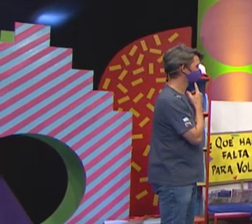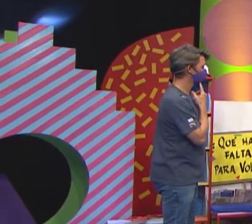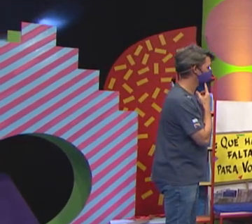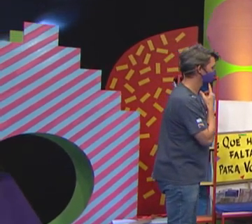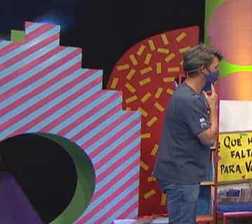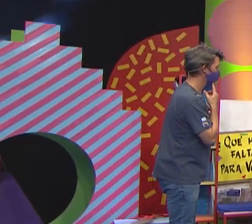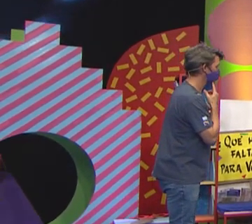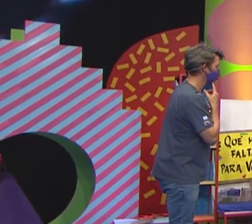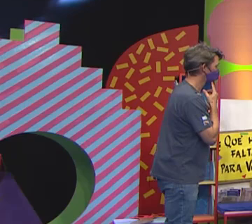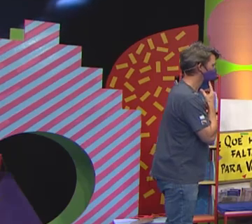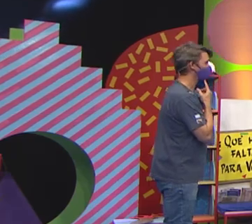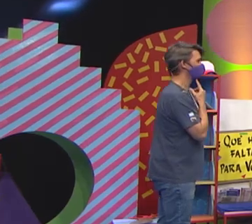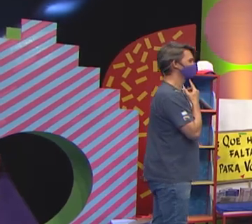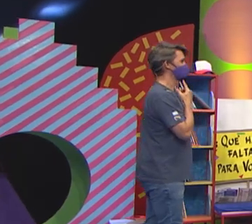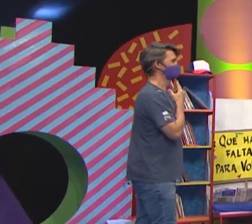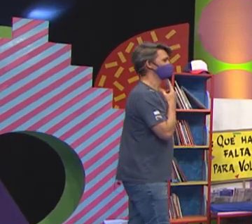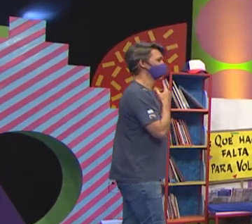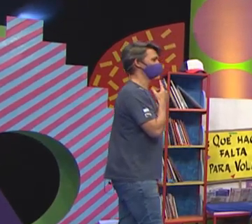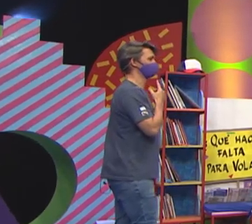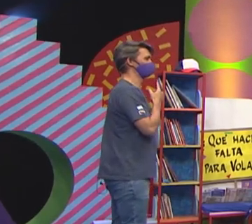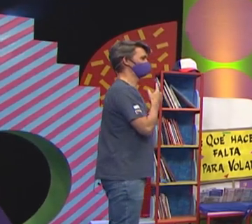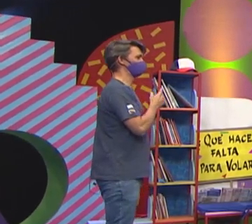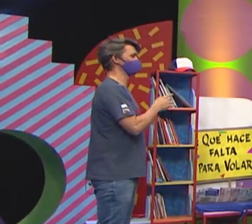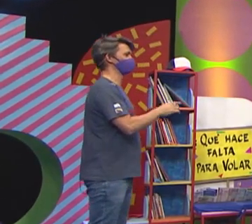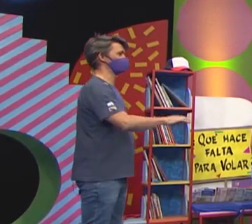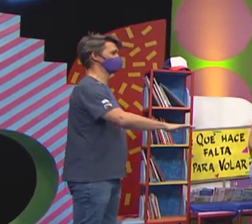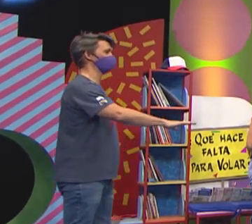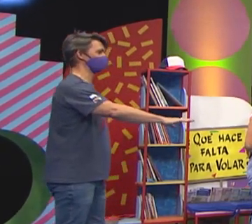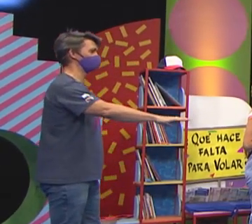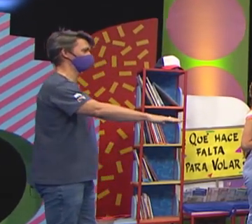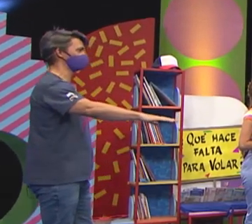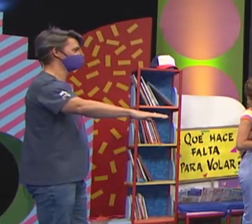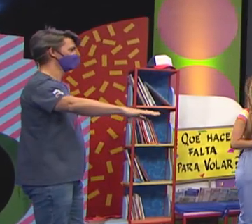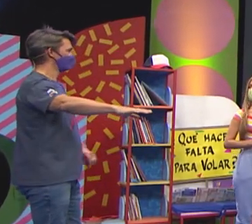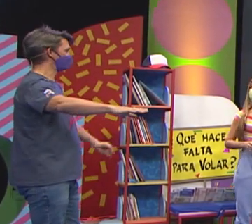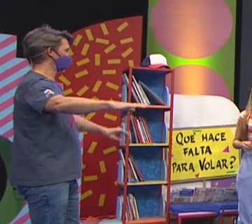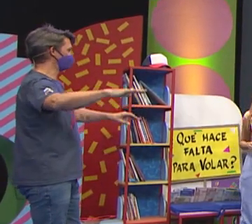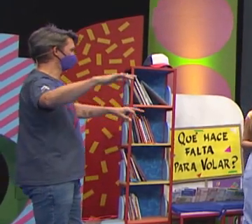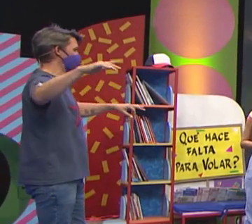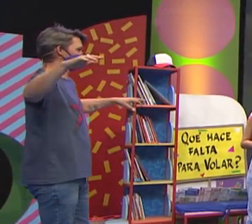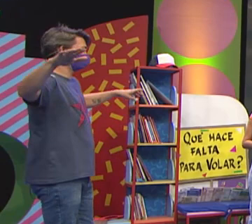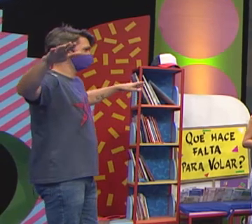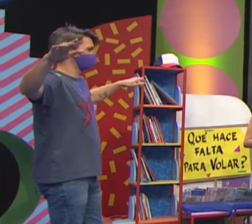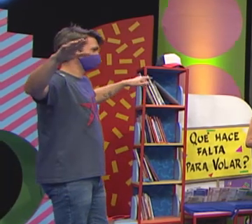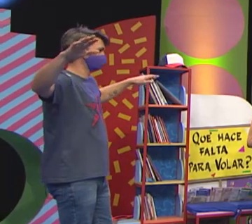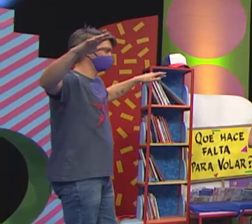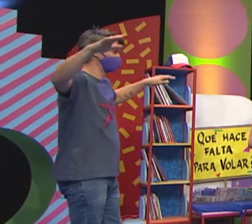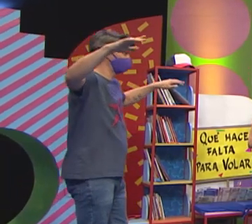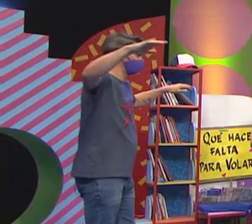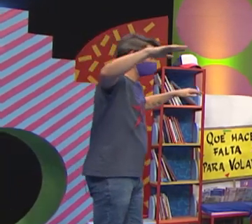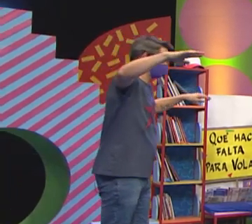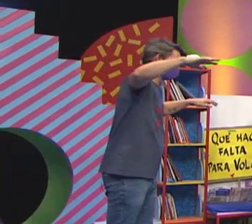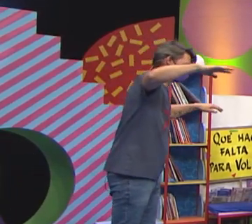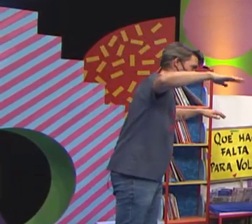momento, en algún momento, donde aterrizan, ¿no? Qué lindo verlos, ¿no? Qué lindo verlos. A mí me gusta en la playa. Cuando vos ves la gaveta,